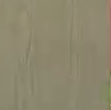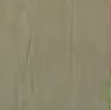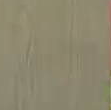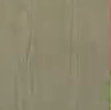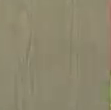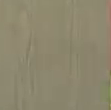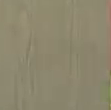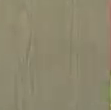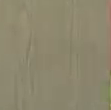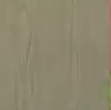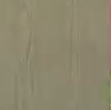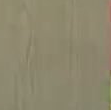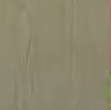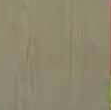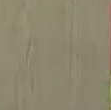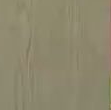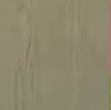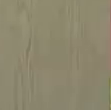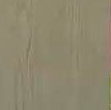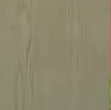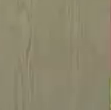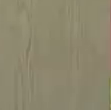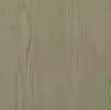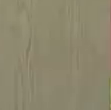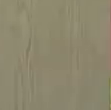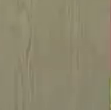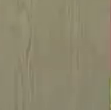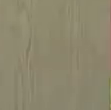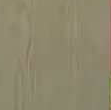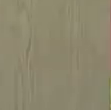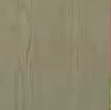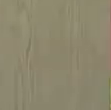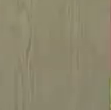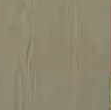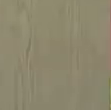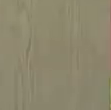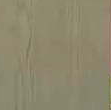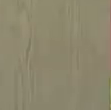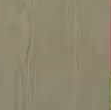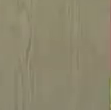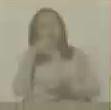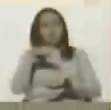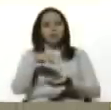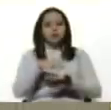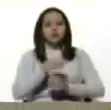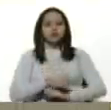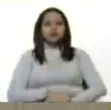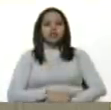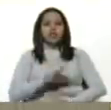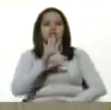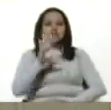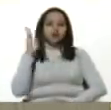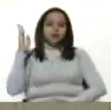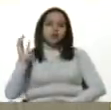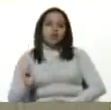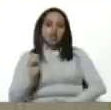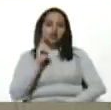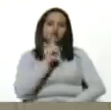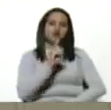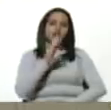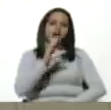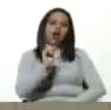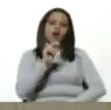Miranda, tenemos 6 casos del municipio Sucre, 5 en Petare y 1 de Caucagüita. De